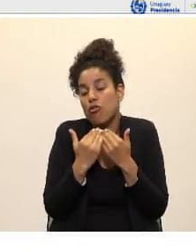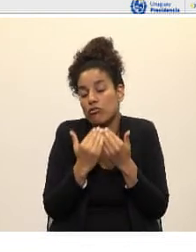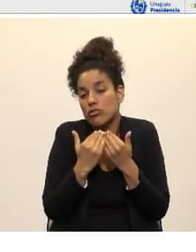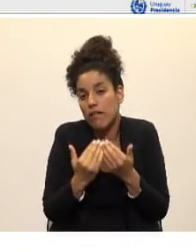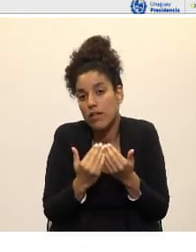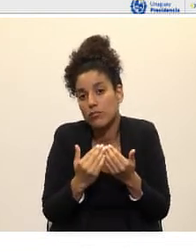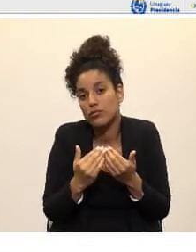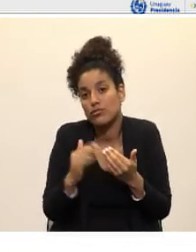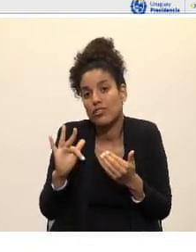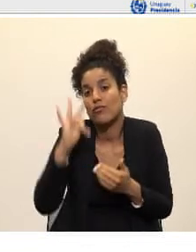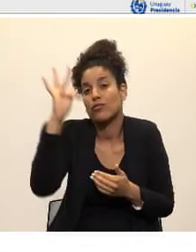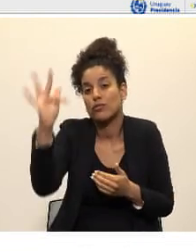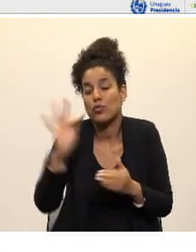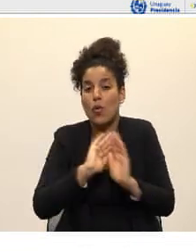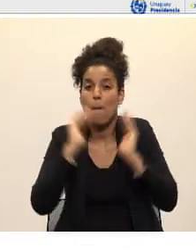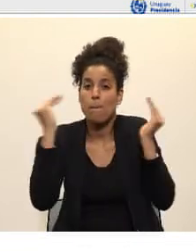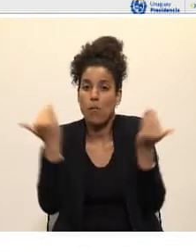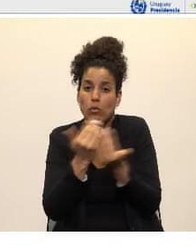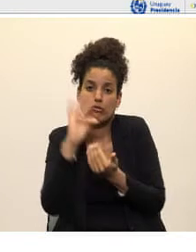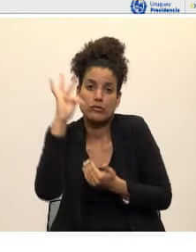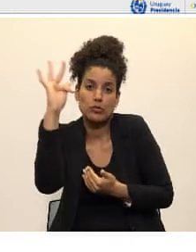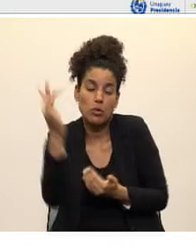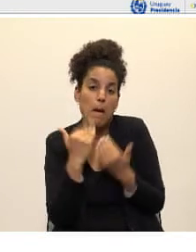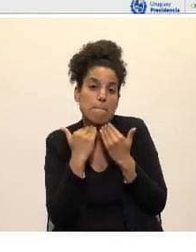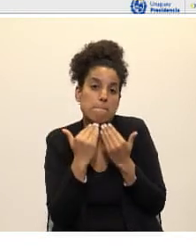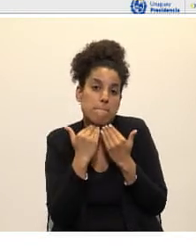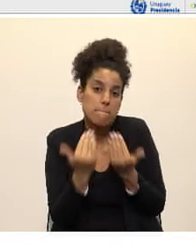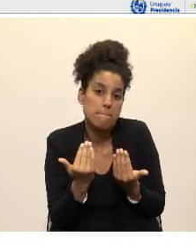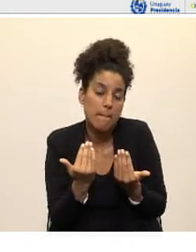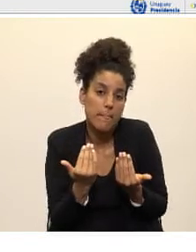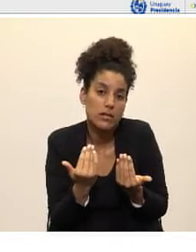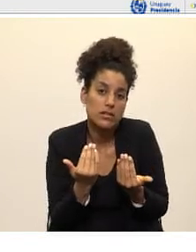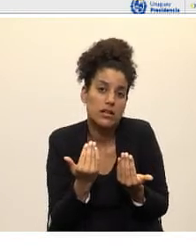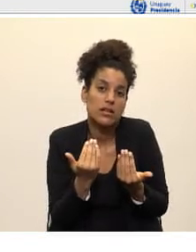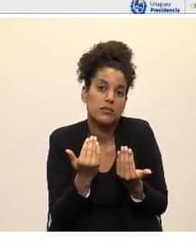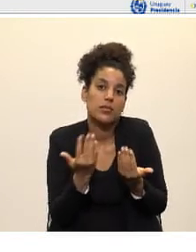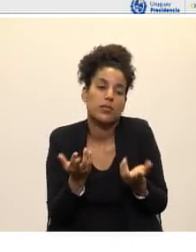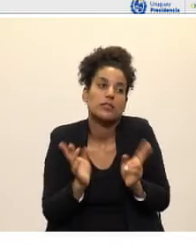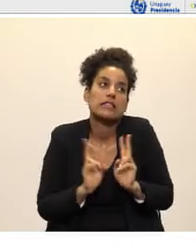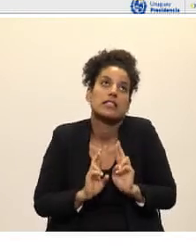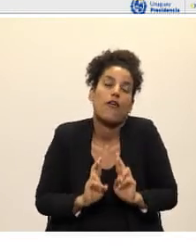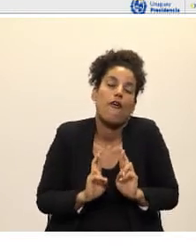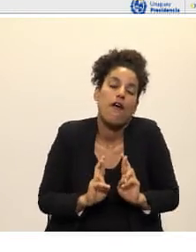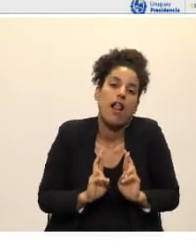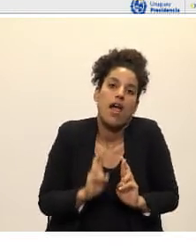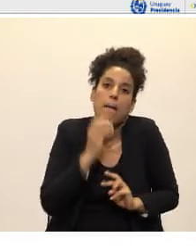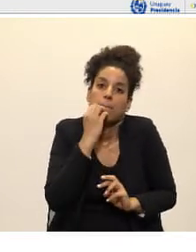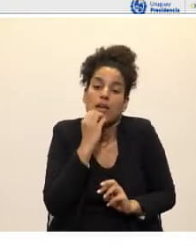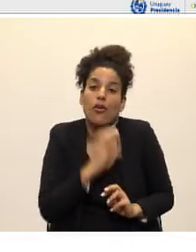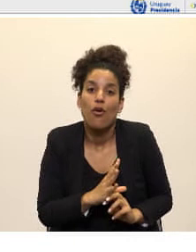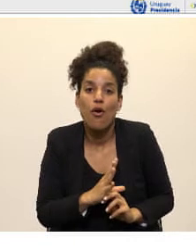ser ese mundo de la pospandemia. Podemos tener esperanzas, podemos tener ilusiones, podemos